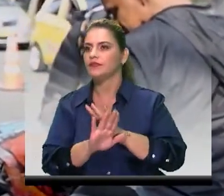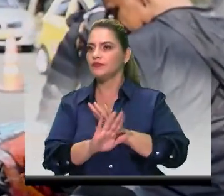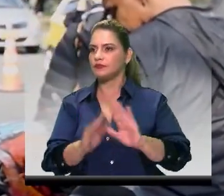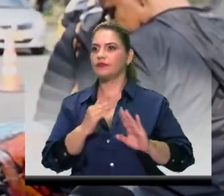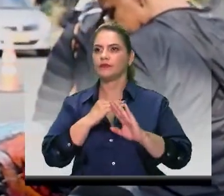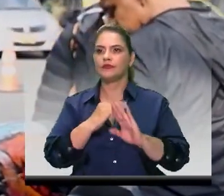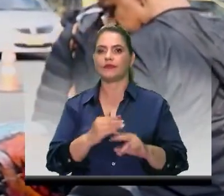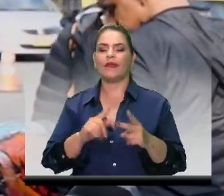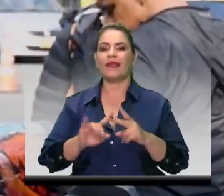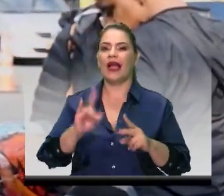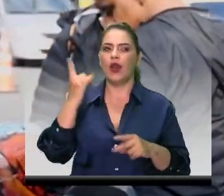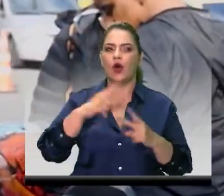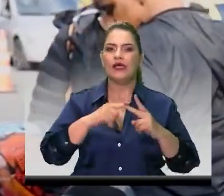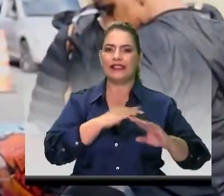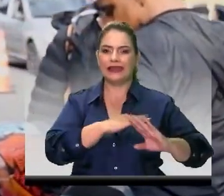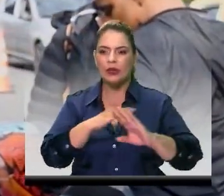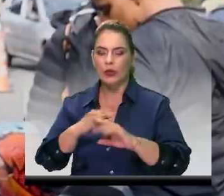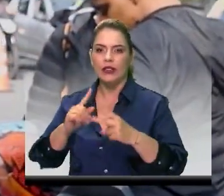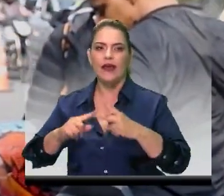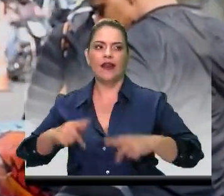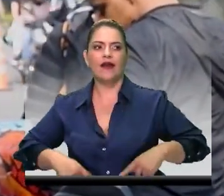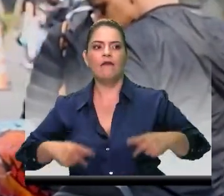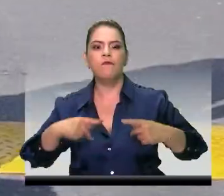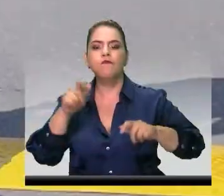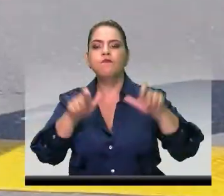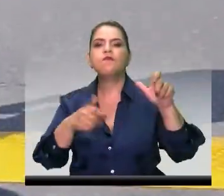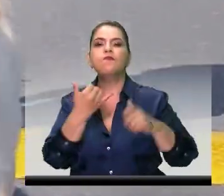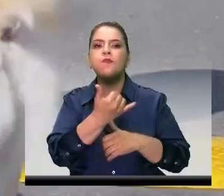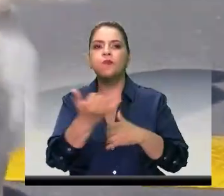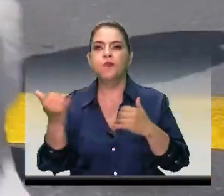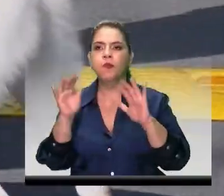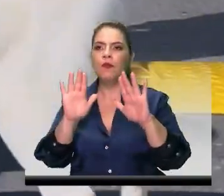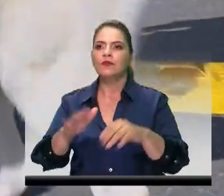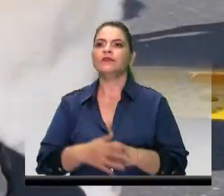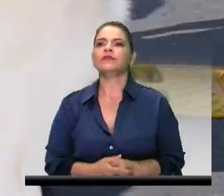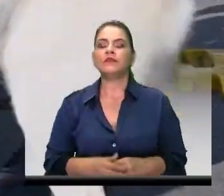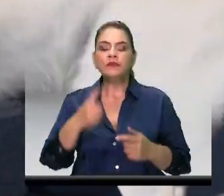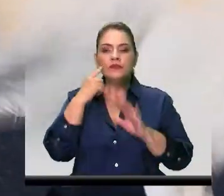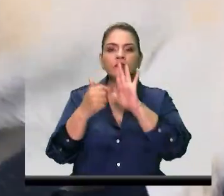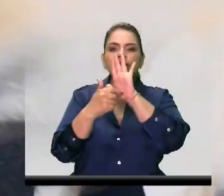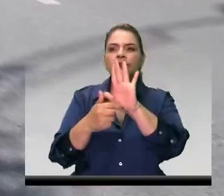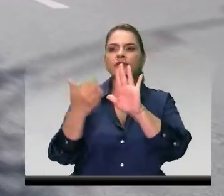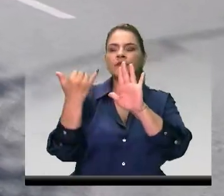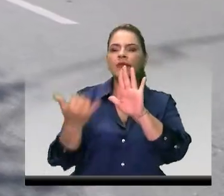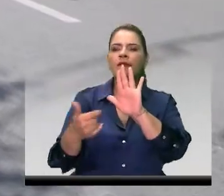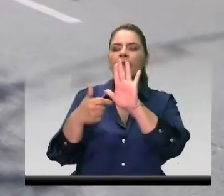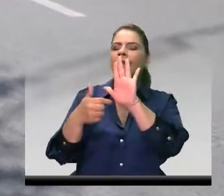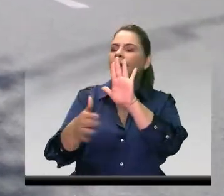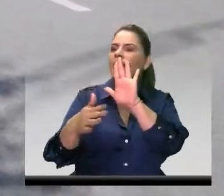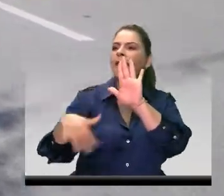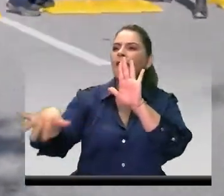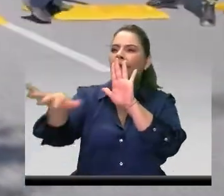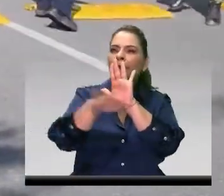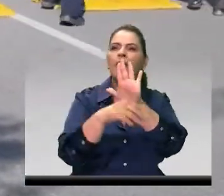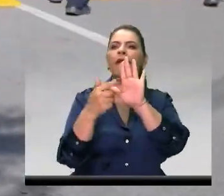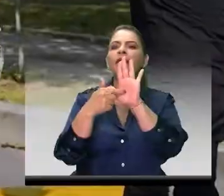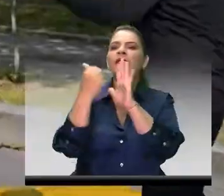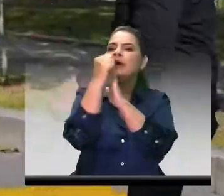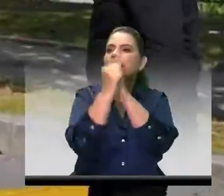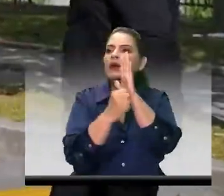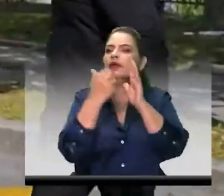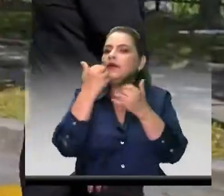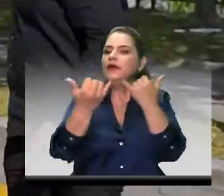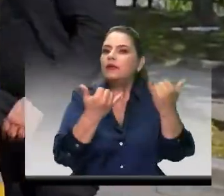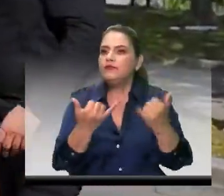seguridad, la vida de los itagüiseños. Hoy nos encontramos, como todos los días, fortaleciendo estos puestos con los cuales